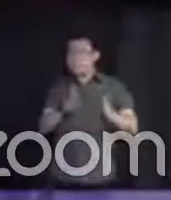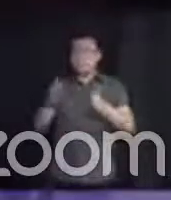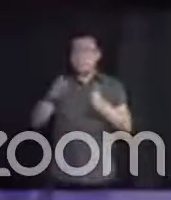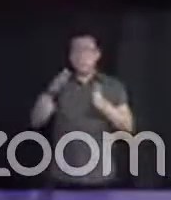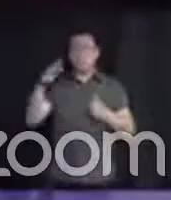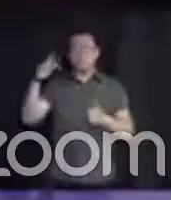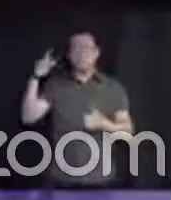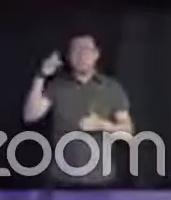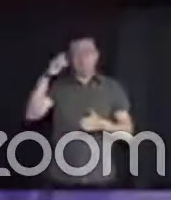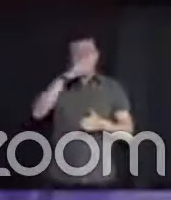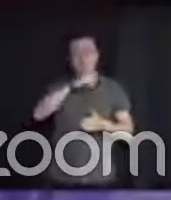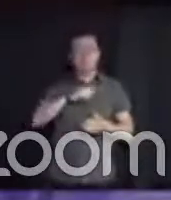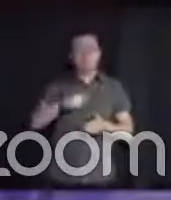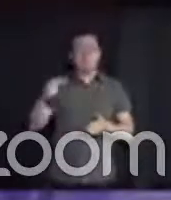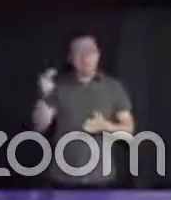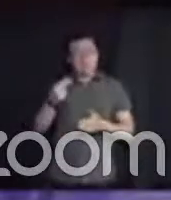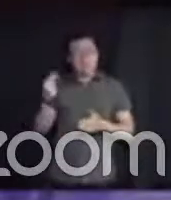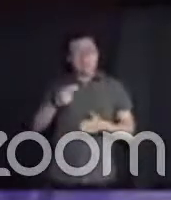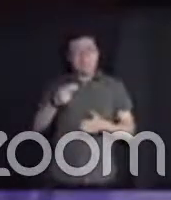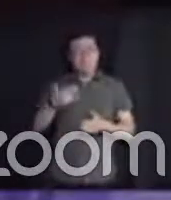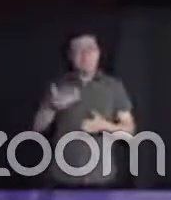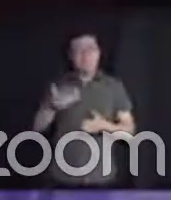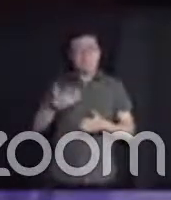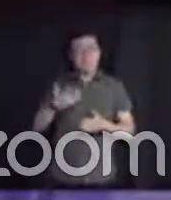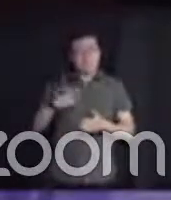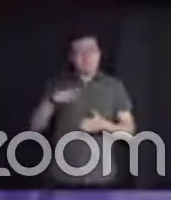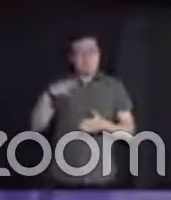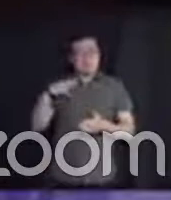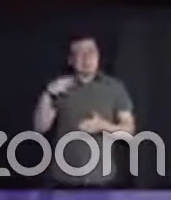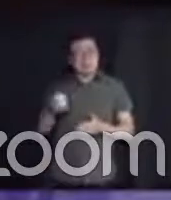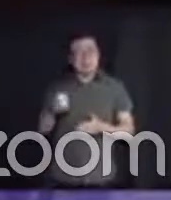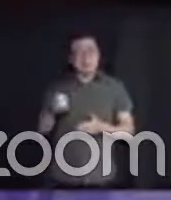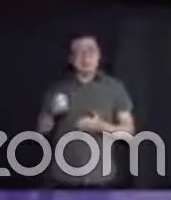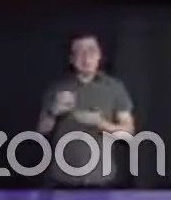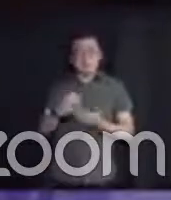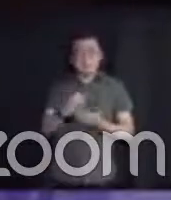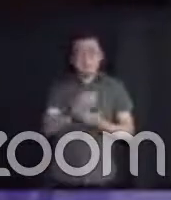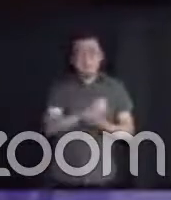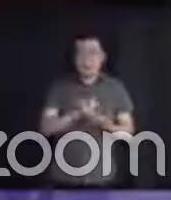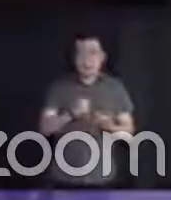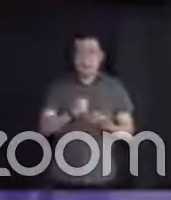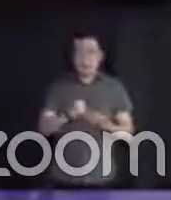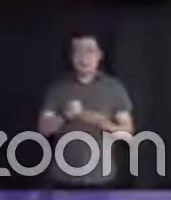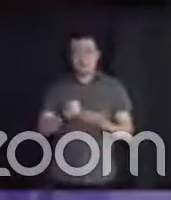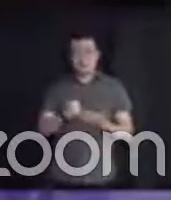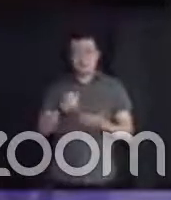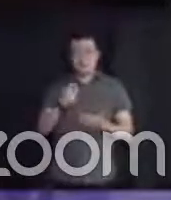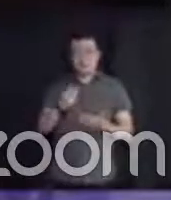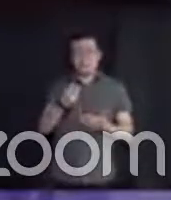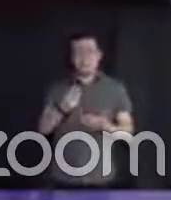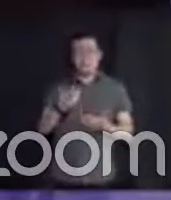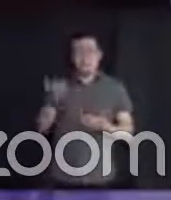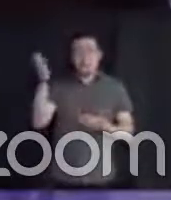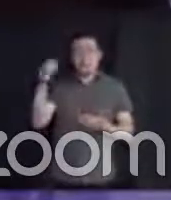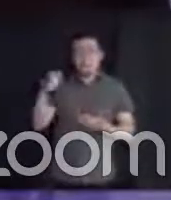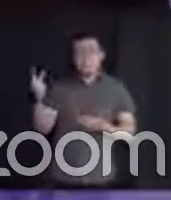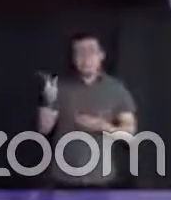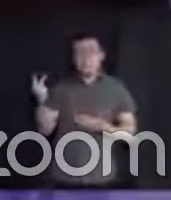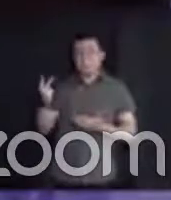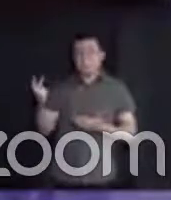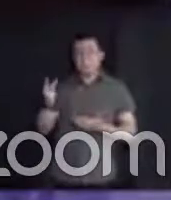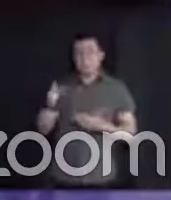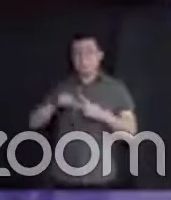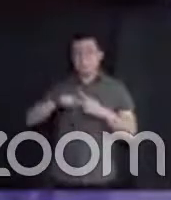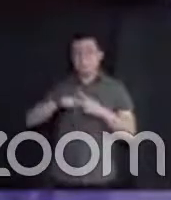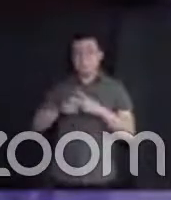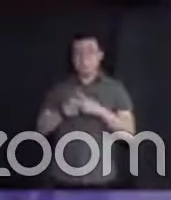mucha constancia. Algo que nos prometimos Gerardo y yo cuando iniciamos OmniLife, al principio